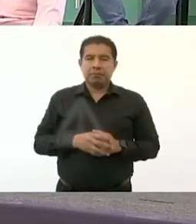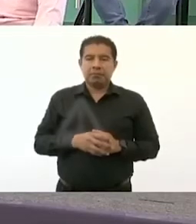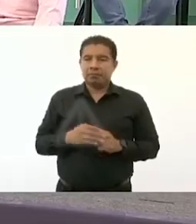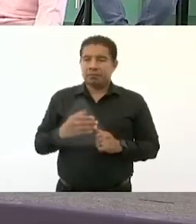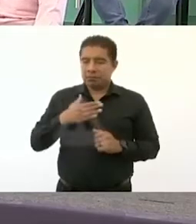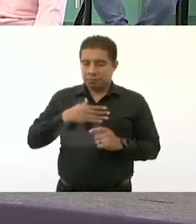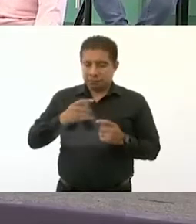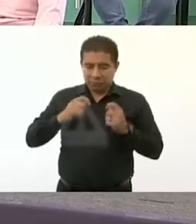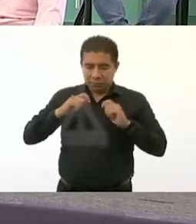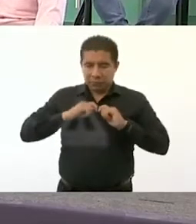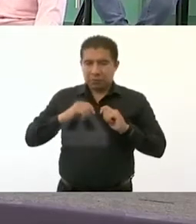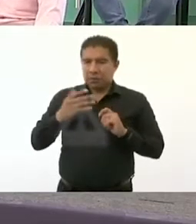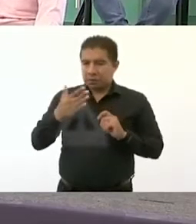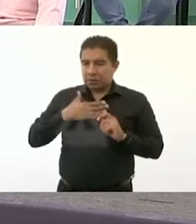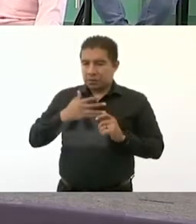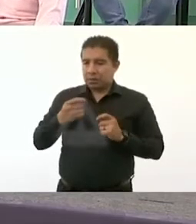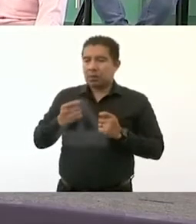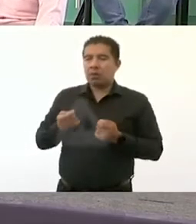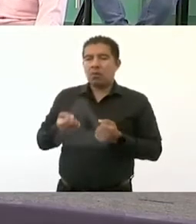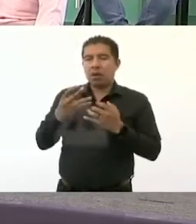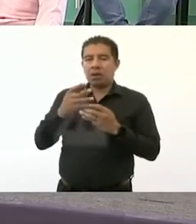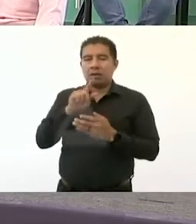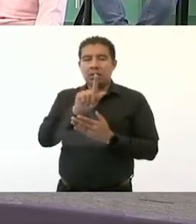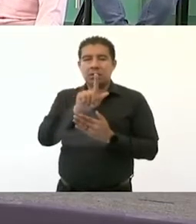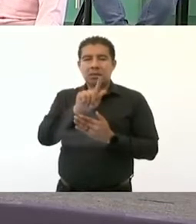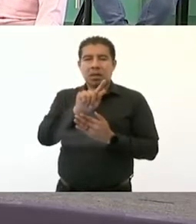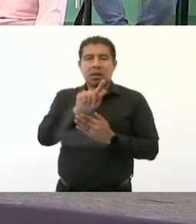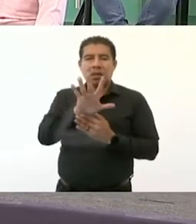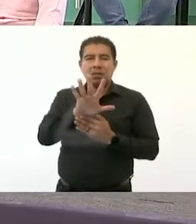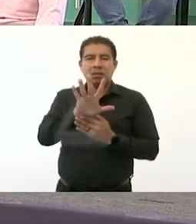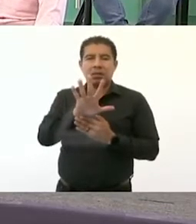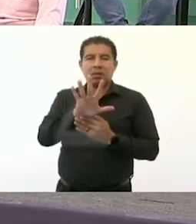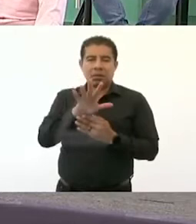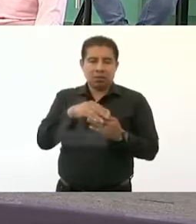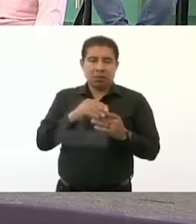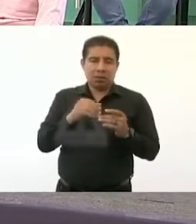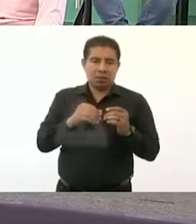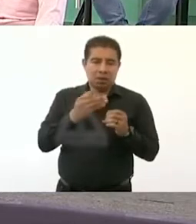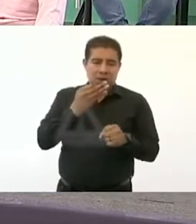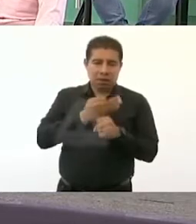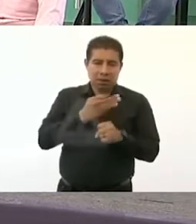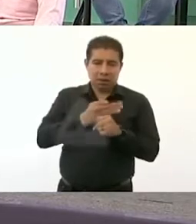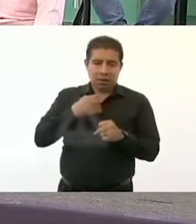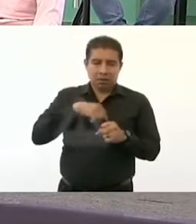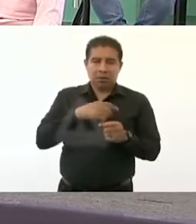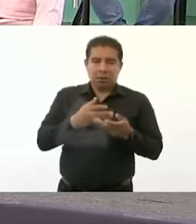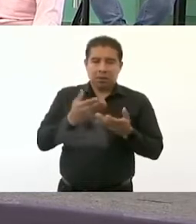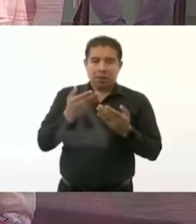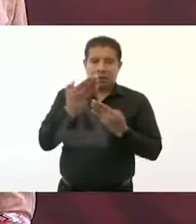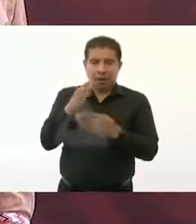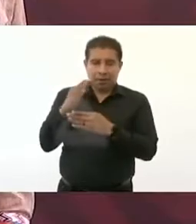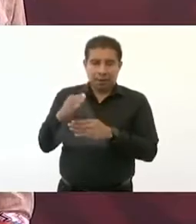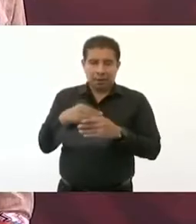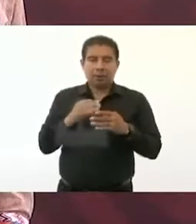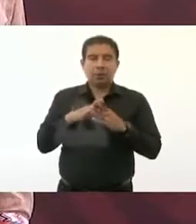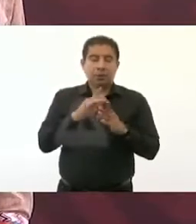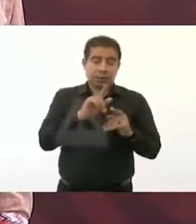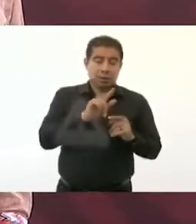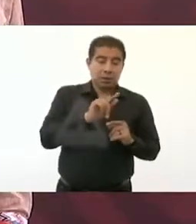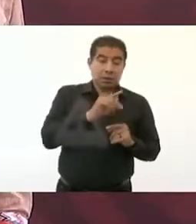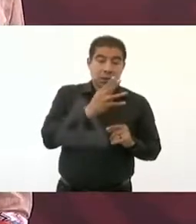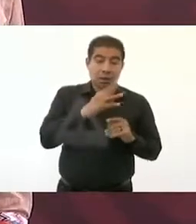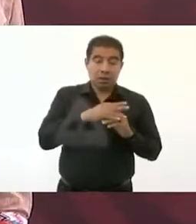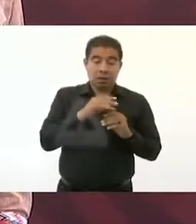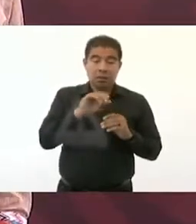servidor tiene a su cargo 75 sucursales actualmente, de las cuales 64 están completamente concluidas